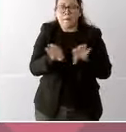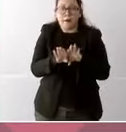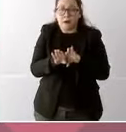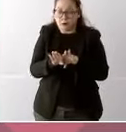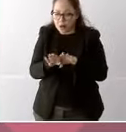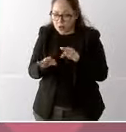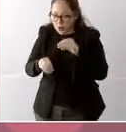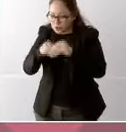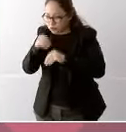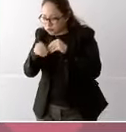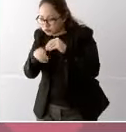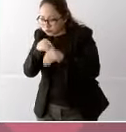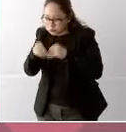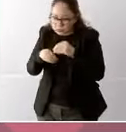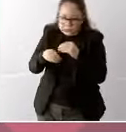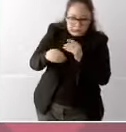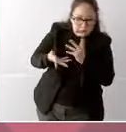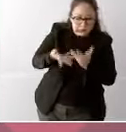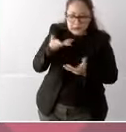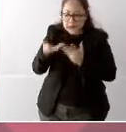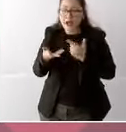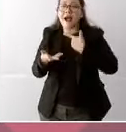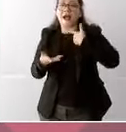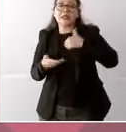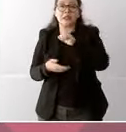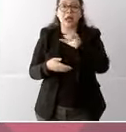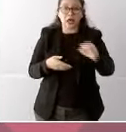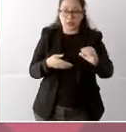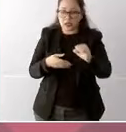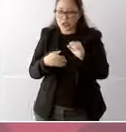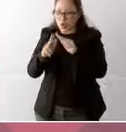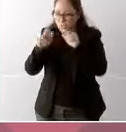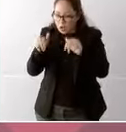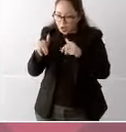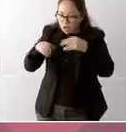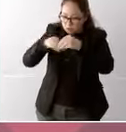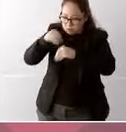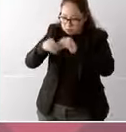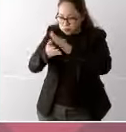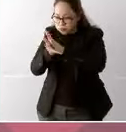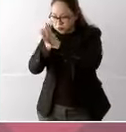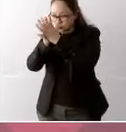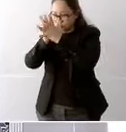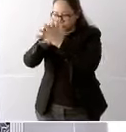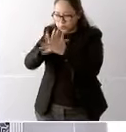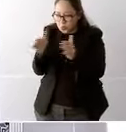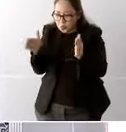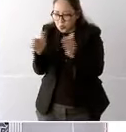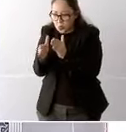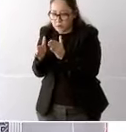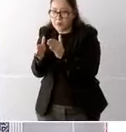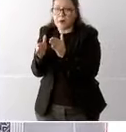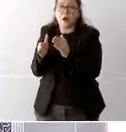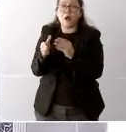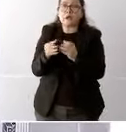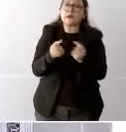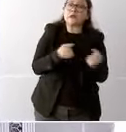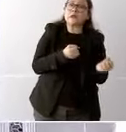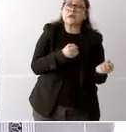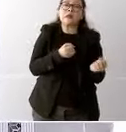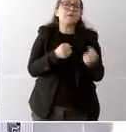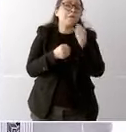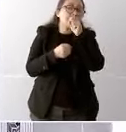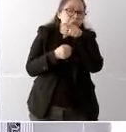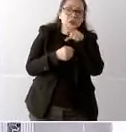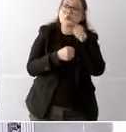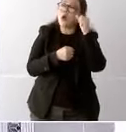embarca y se regasifica en Asia, lo